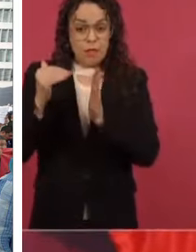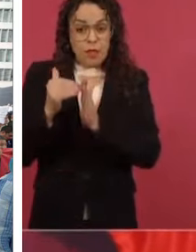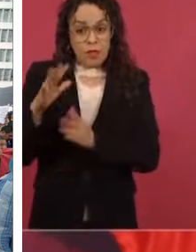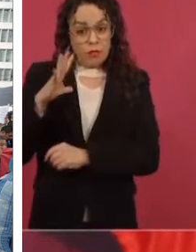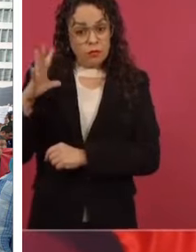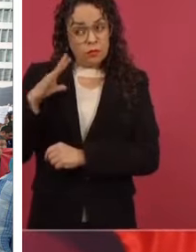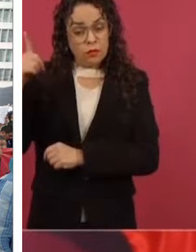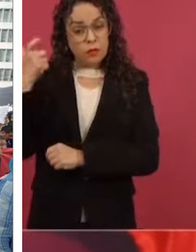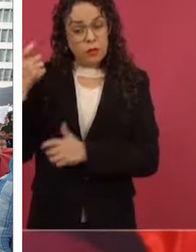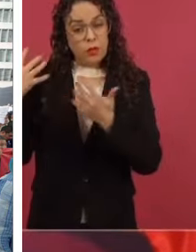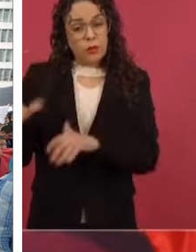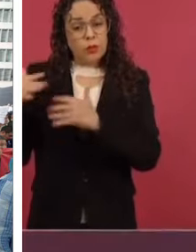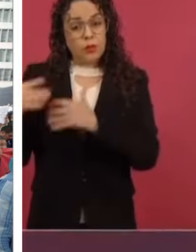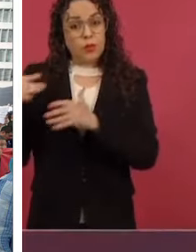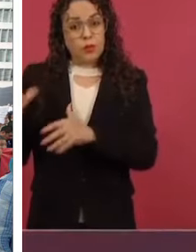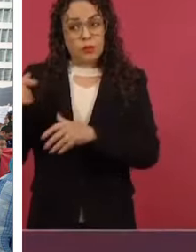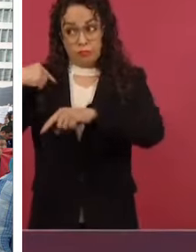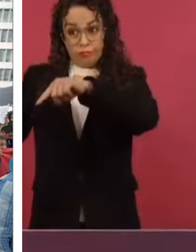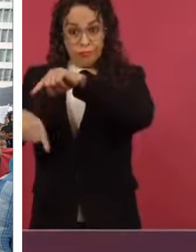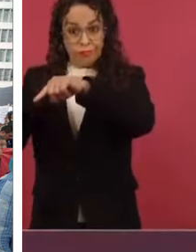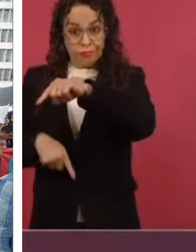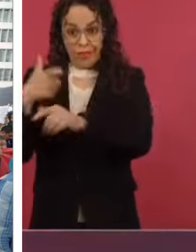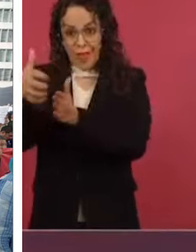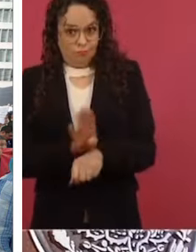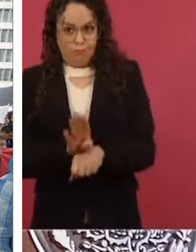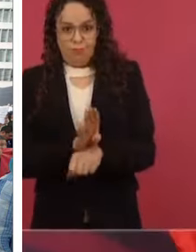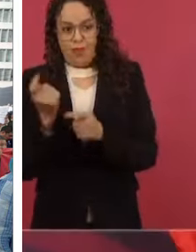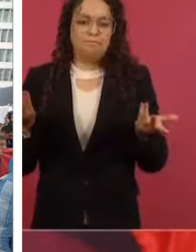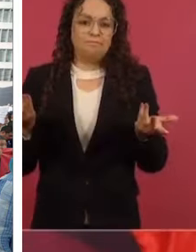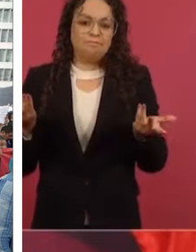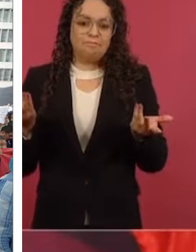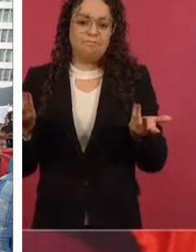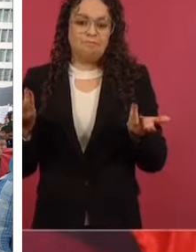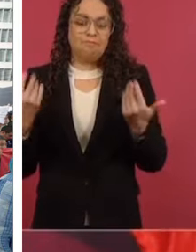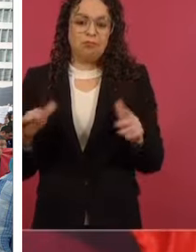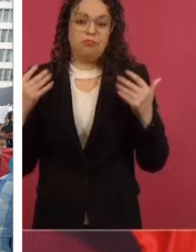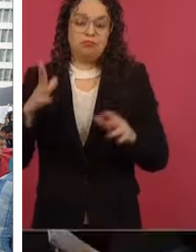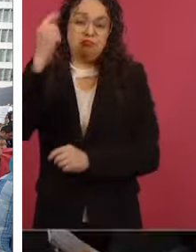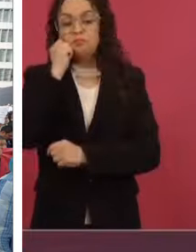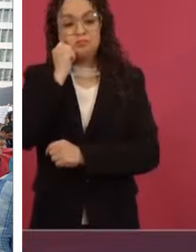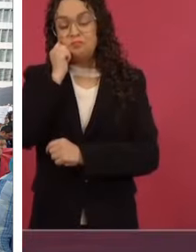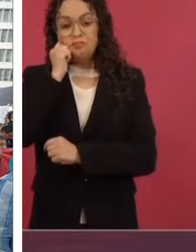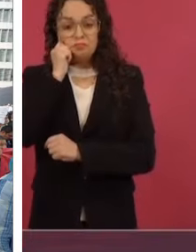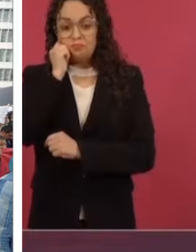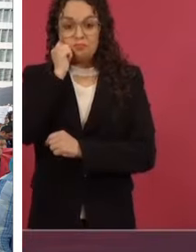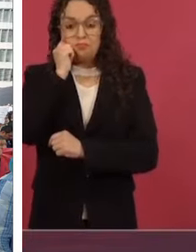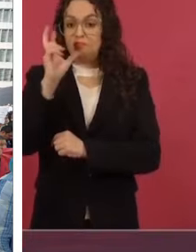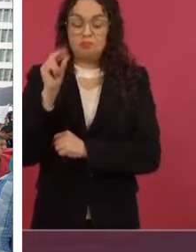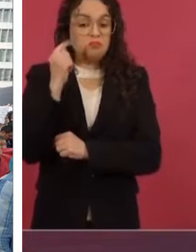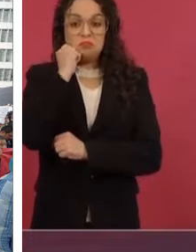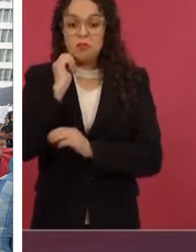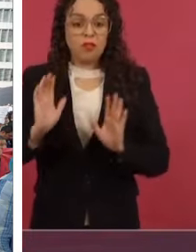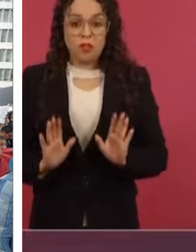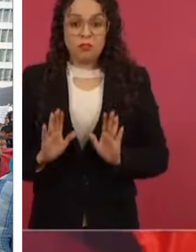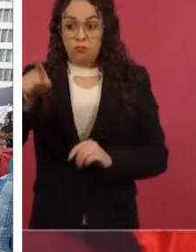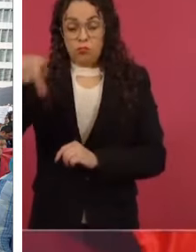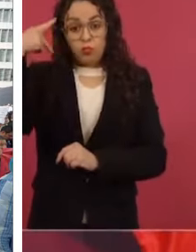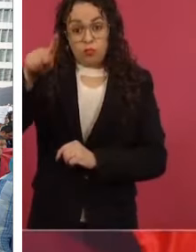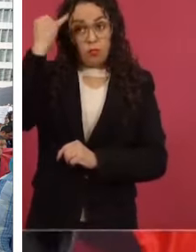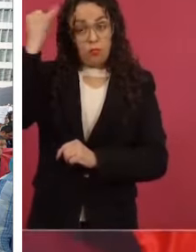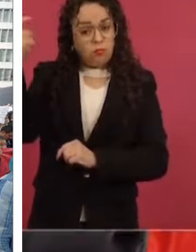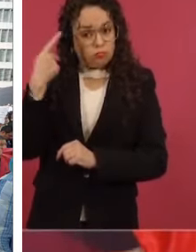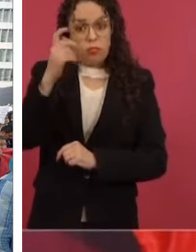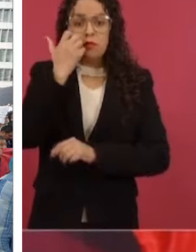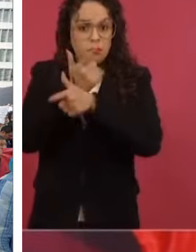se entregarían para becas, por ejemplo? Entonces, que insulten y que hagan lo que consideren, son libres,